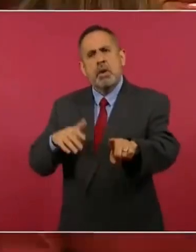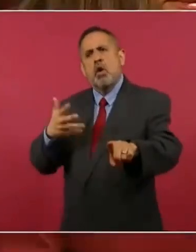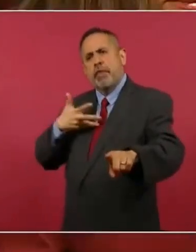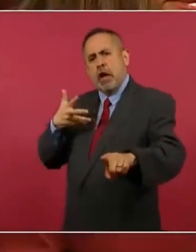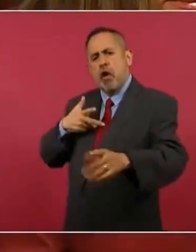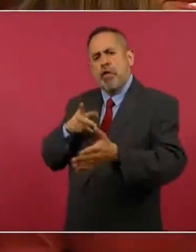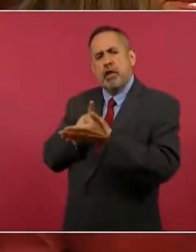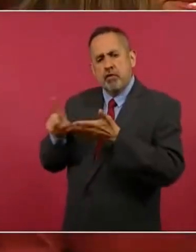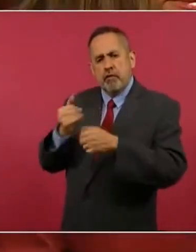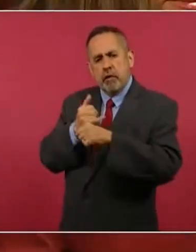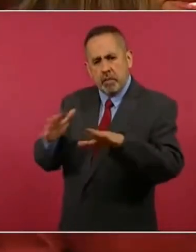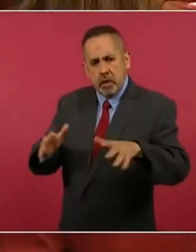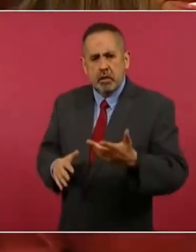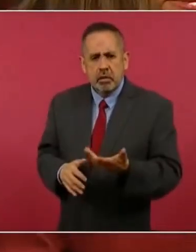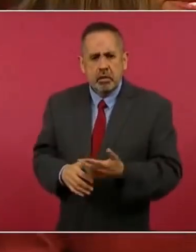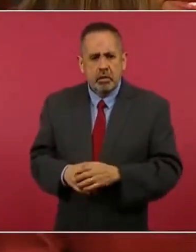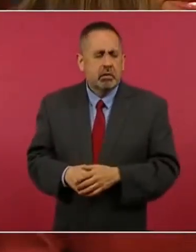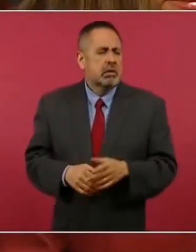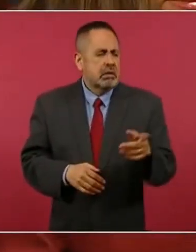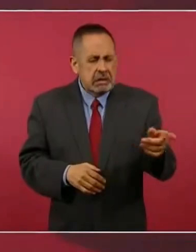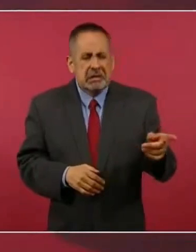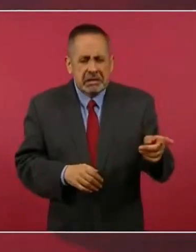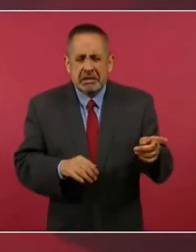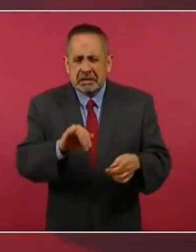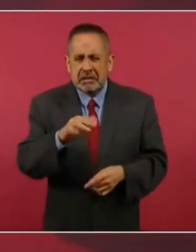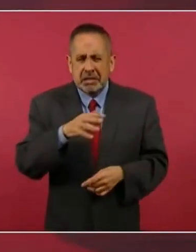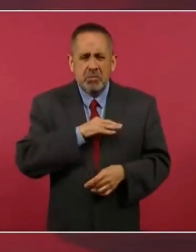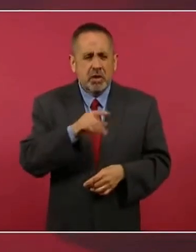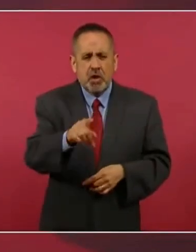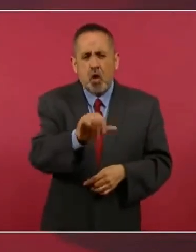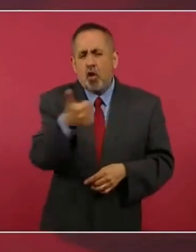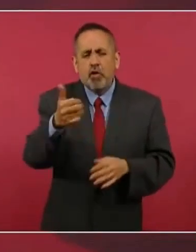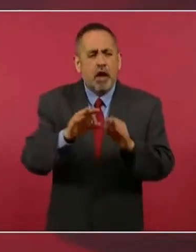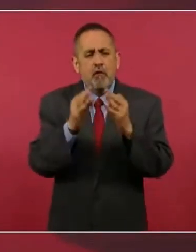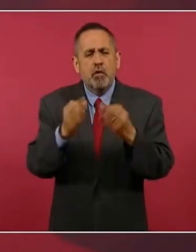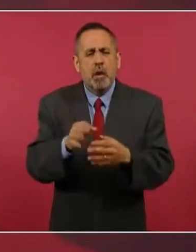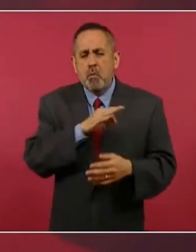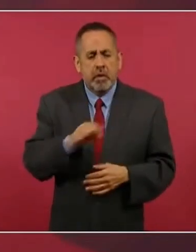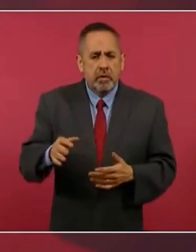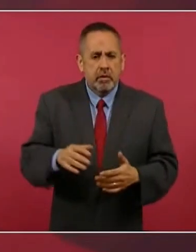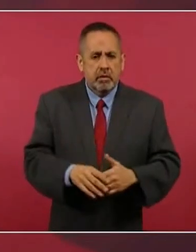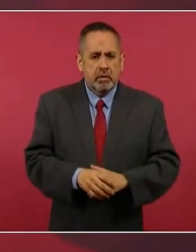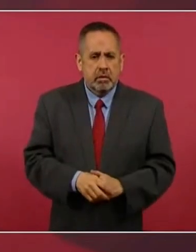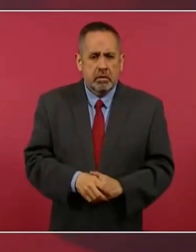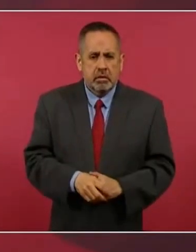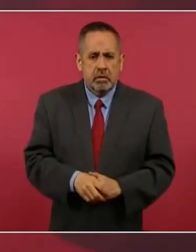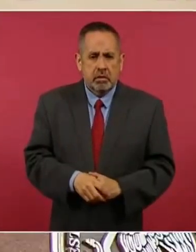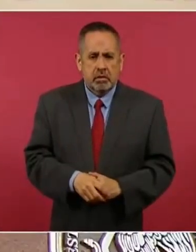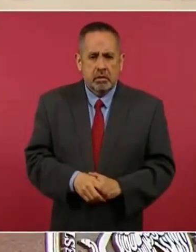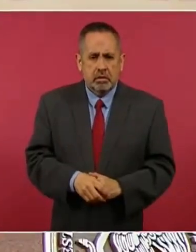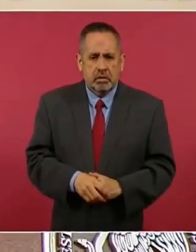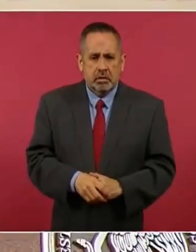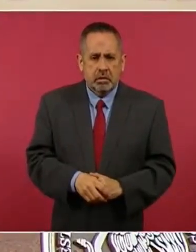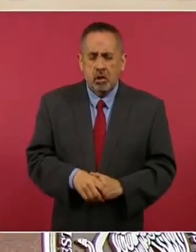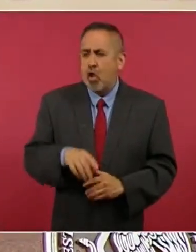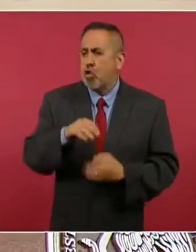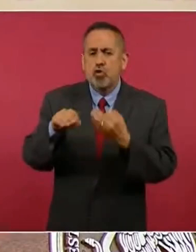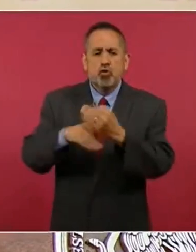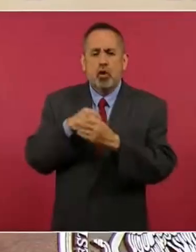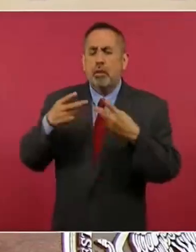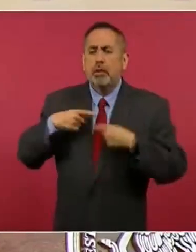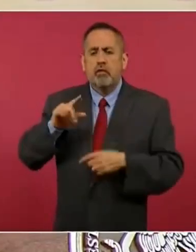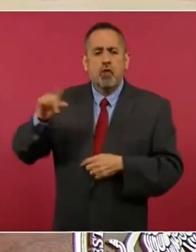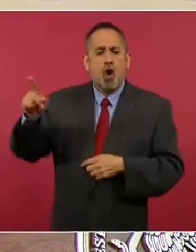información, tenemos derecho a saber. Pero eso lo pueden resolver de otra manera, todos. No, o sea, los servidores públicos